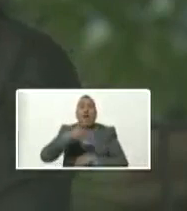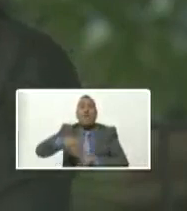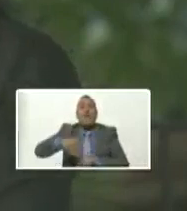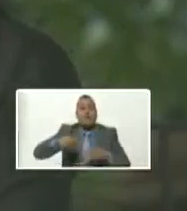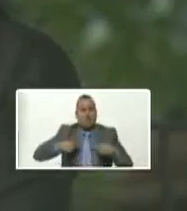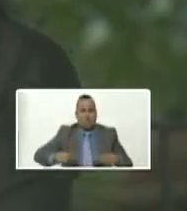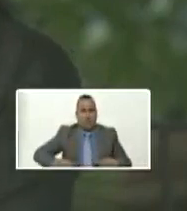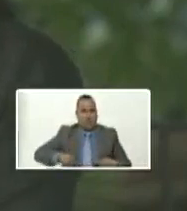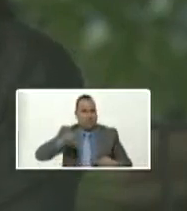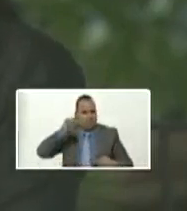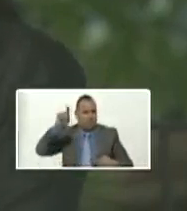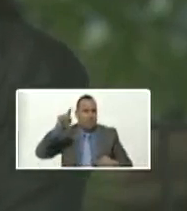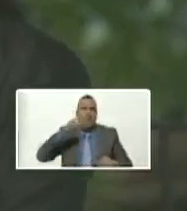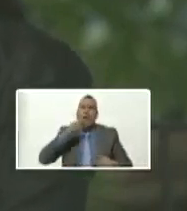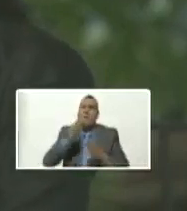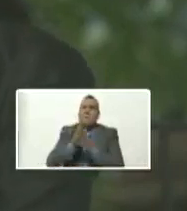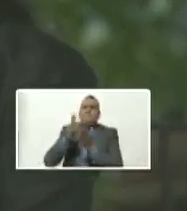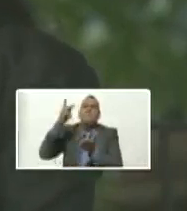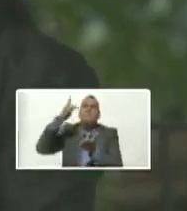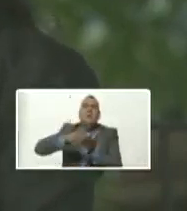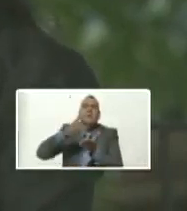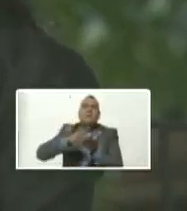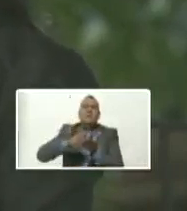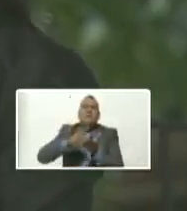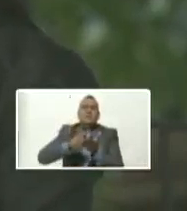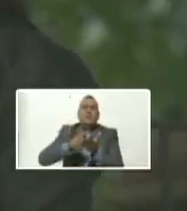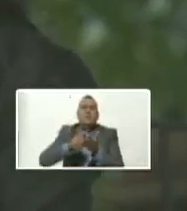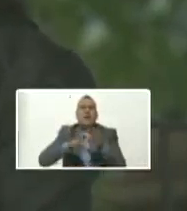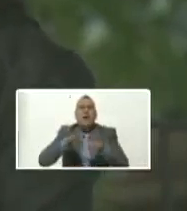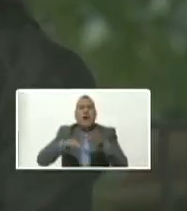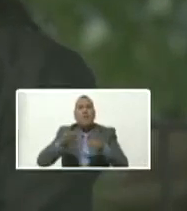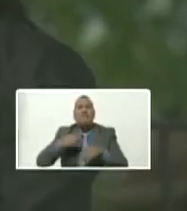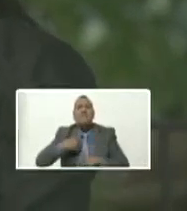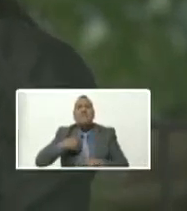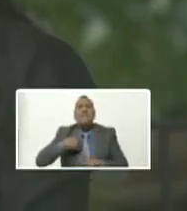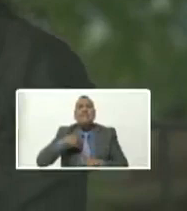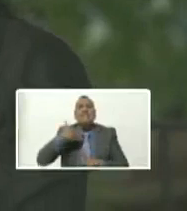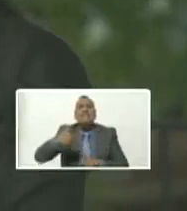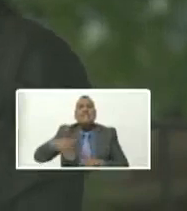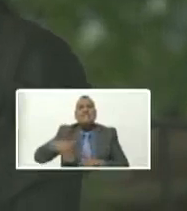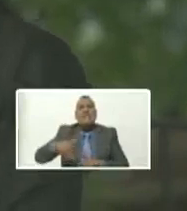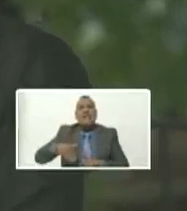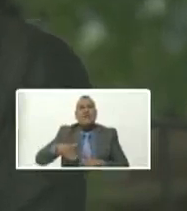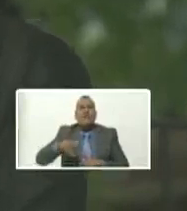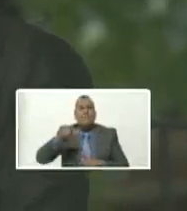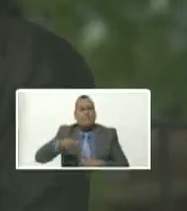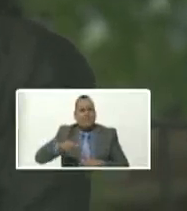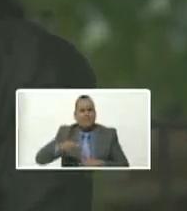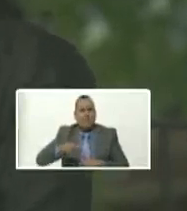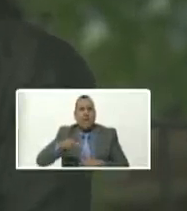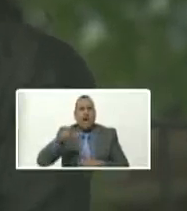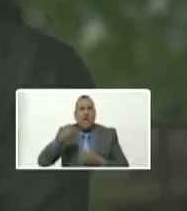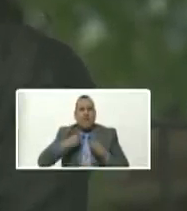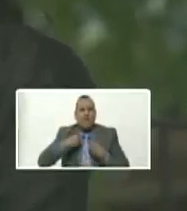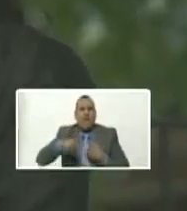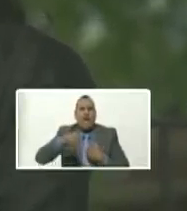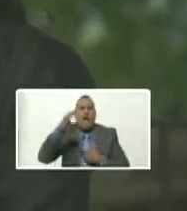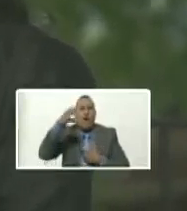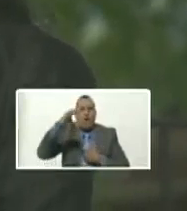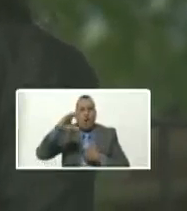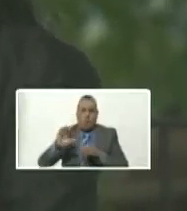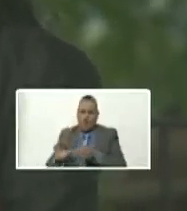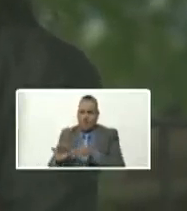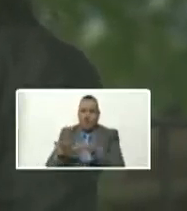Bachelet, solicitando su participación ante la privación de los derechos fundamentales de los migrantes en Colombia. En concreto,